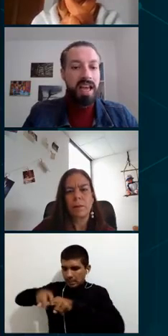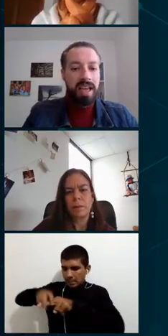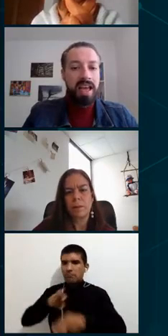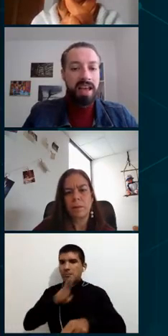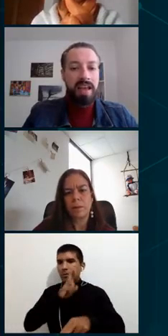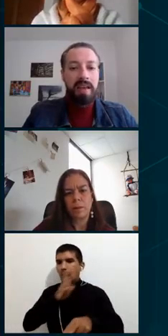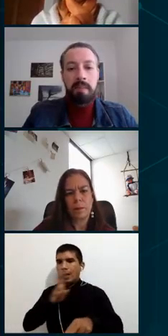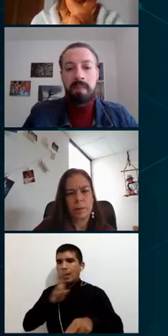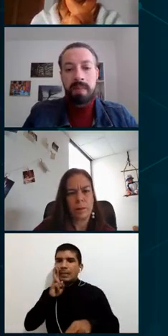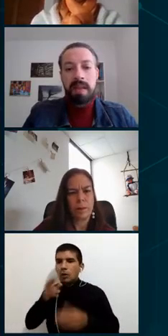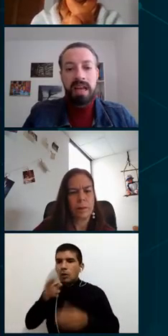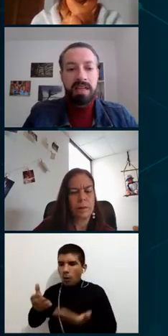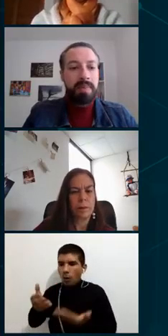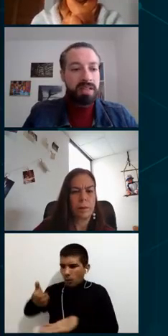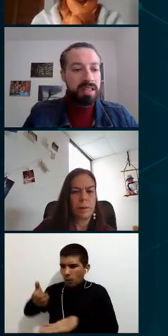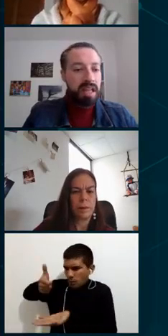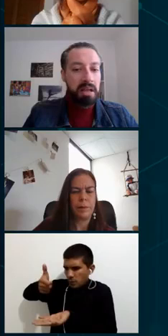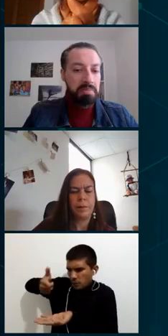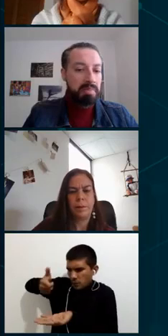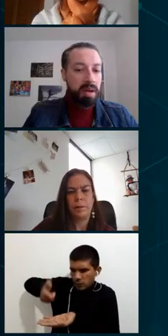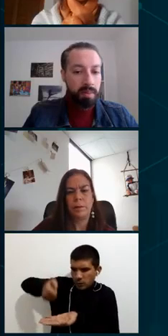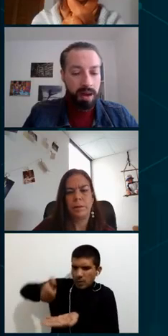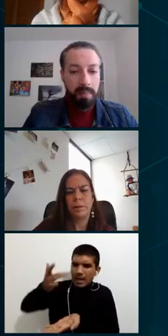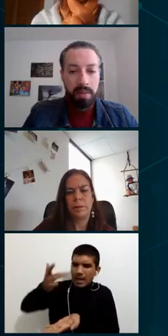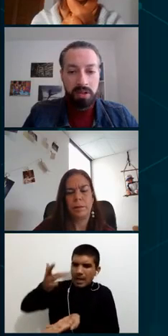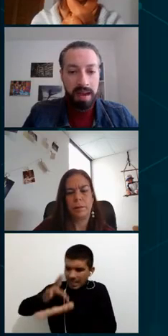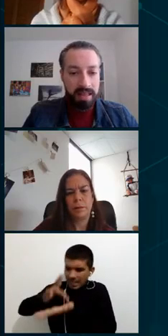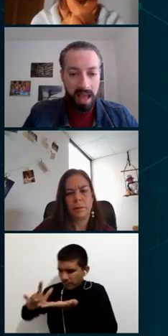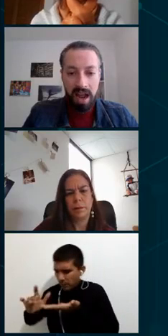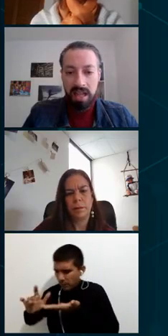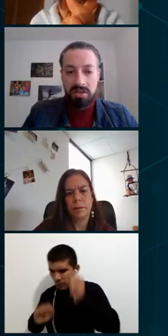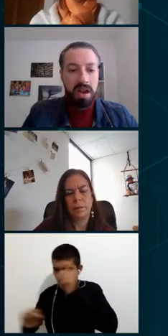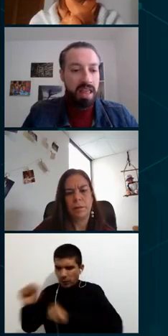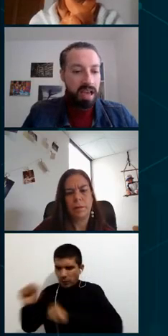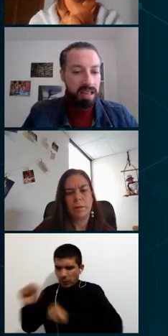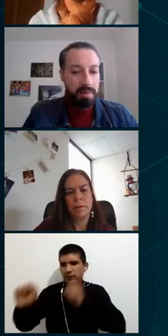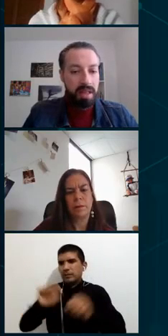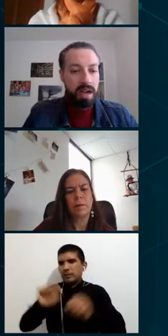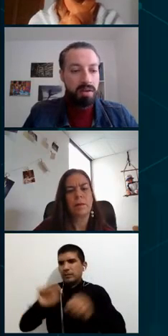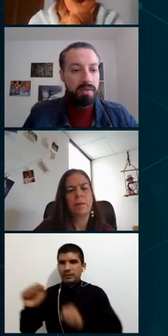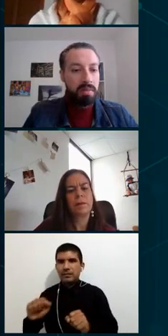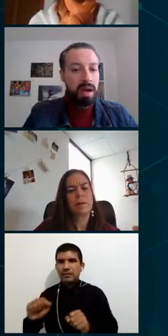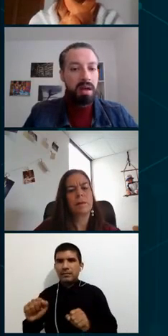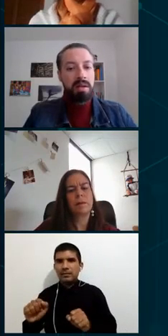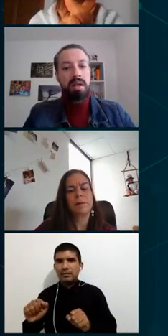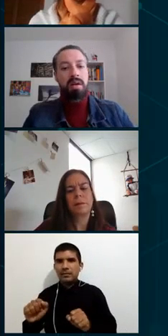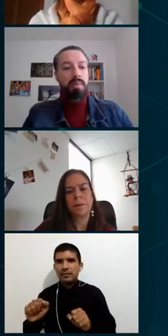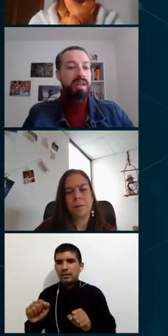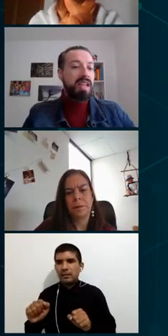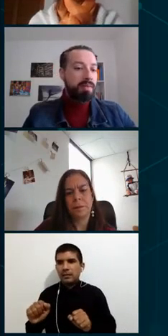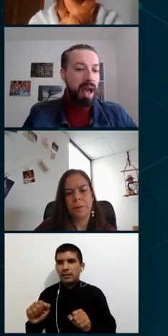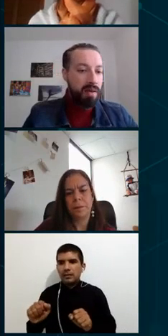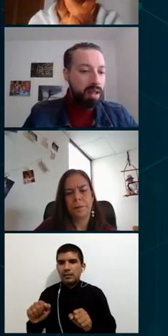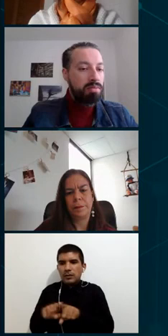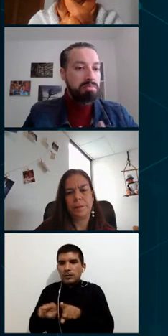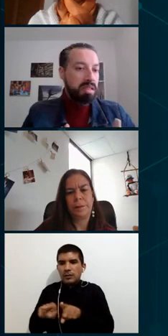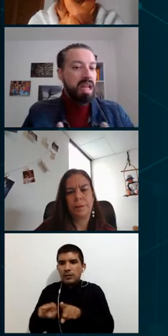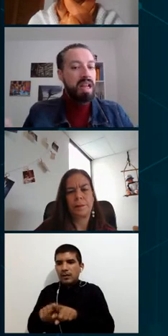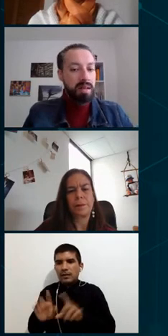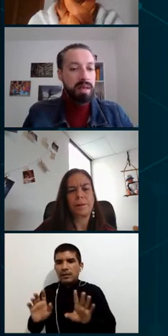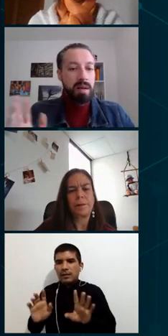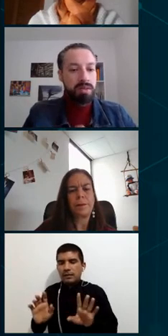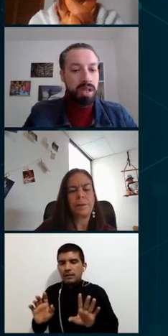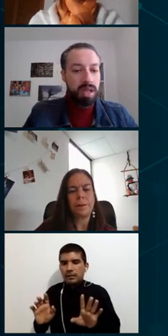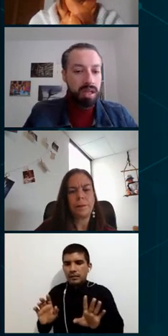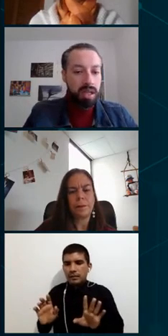Sí, es importante, la podemos plantear y es una idea que también de alguna forma puede ser viable.